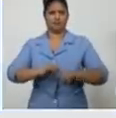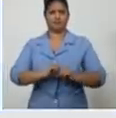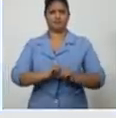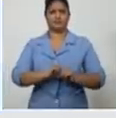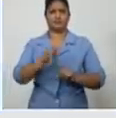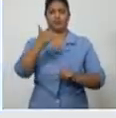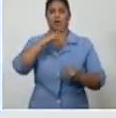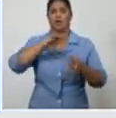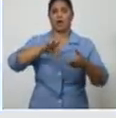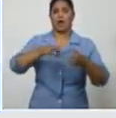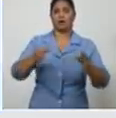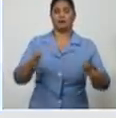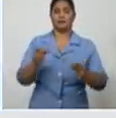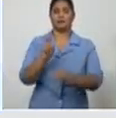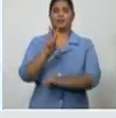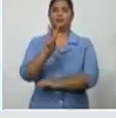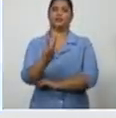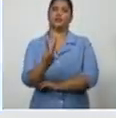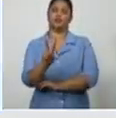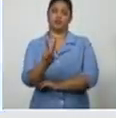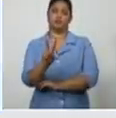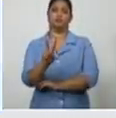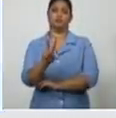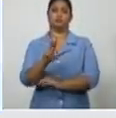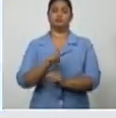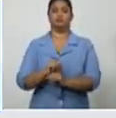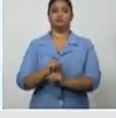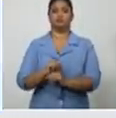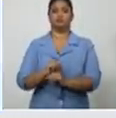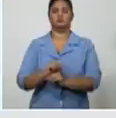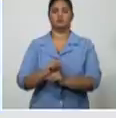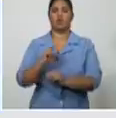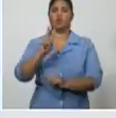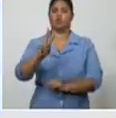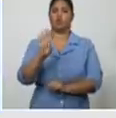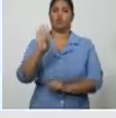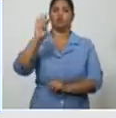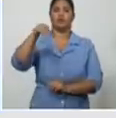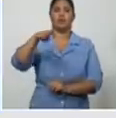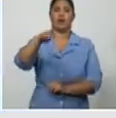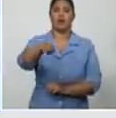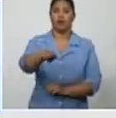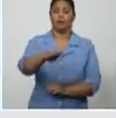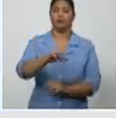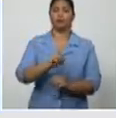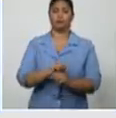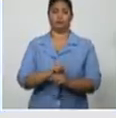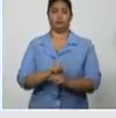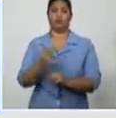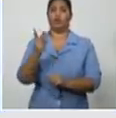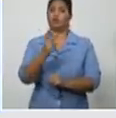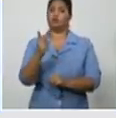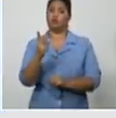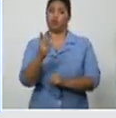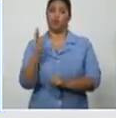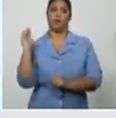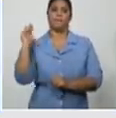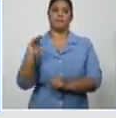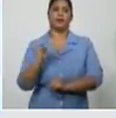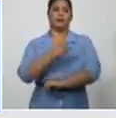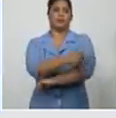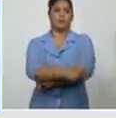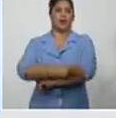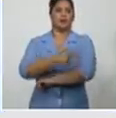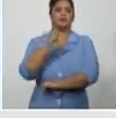2, los 2 de Bahía Honda, y los 2 son viajeros cubanos procedentes de Rusia. De La Habana